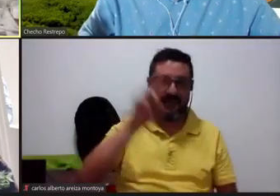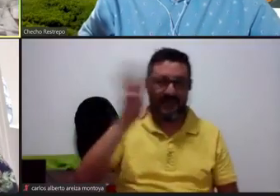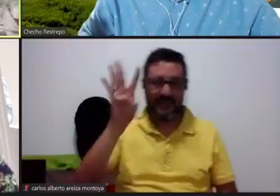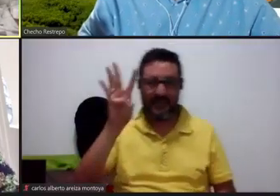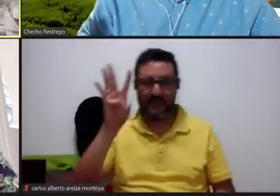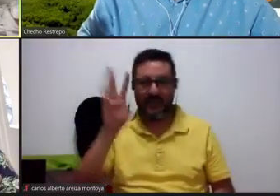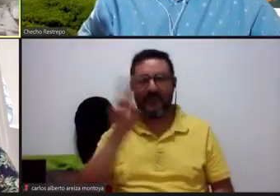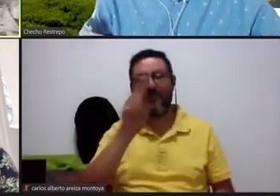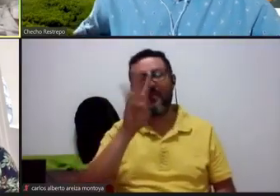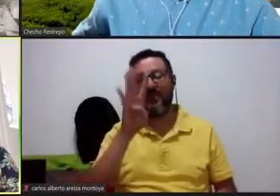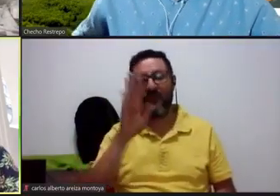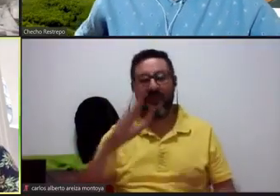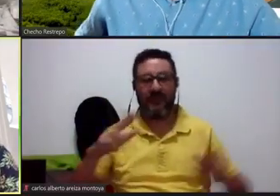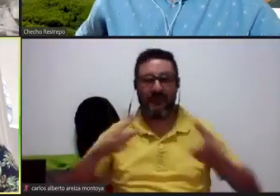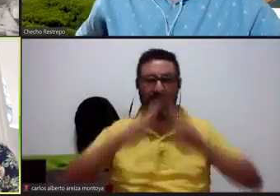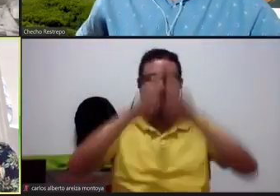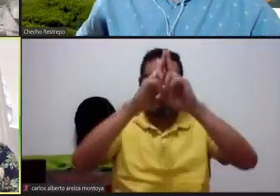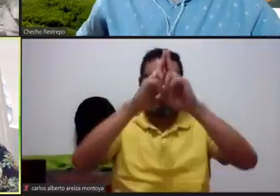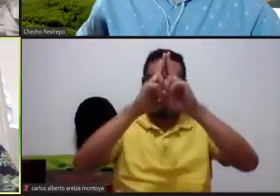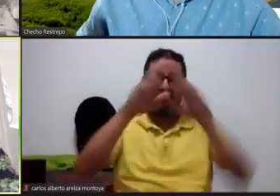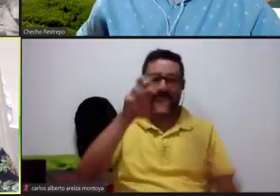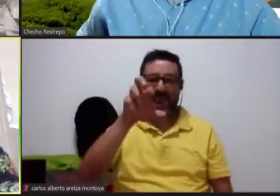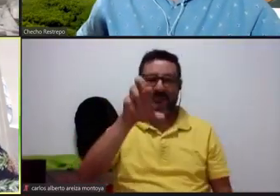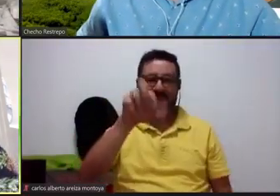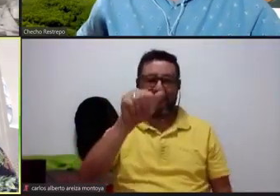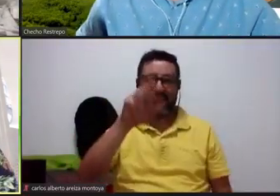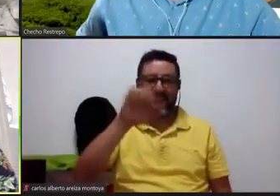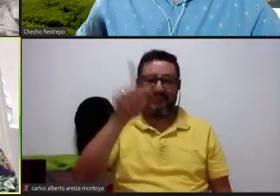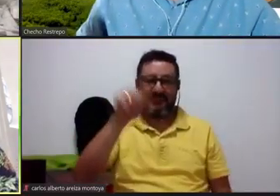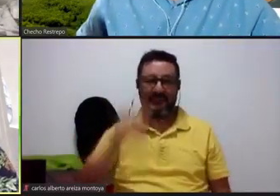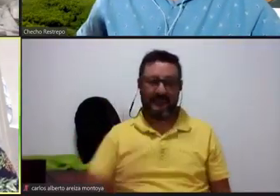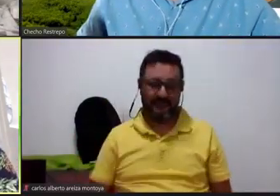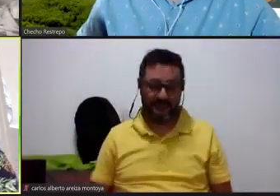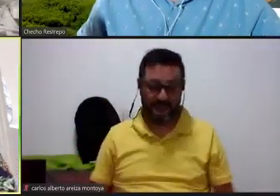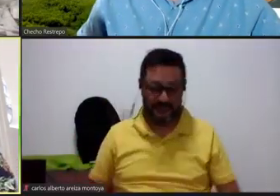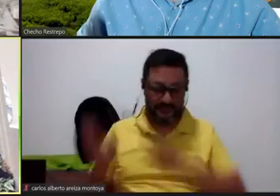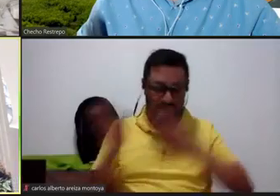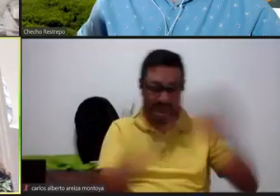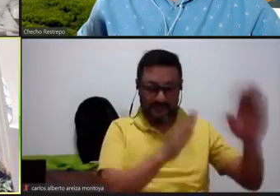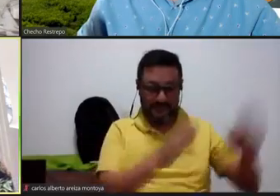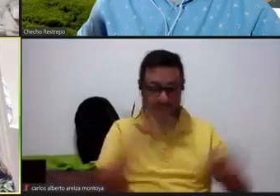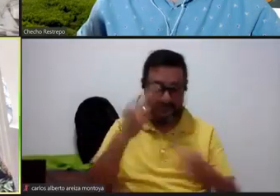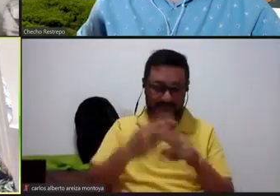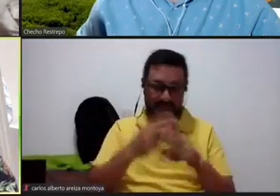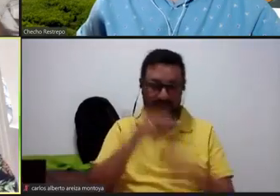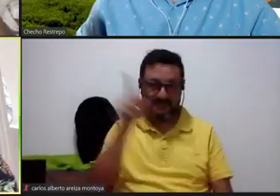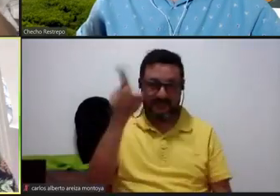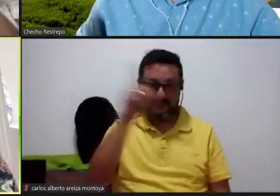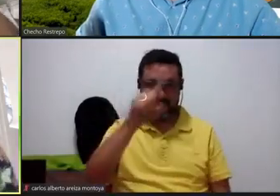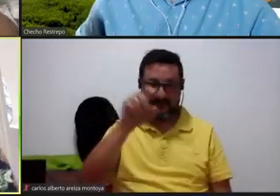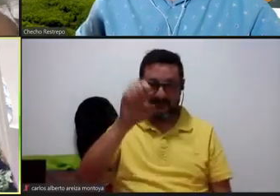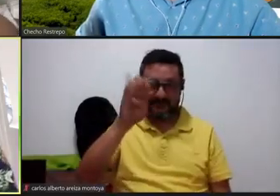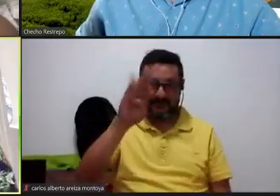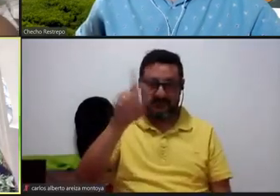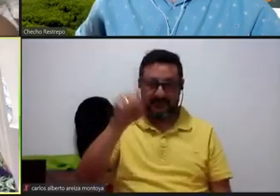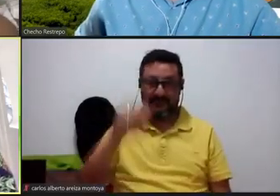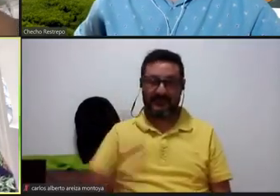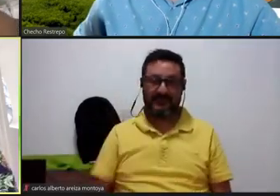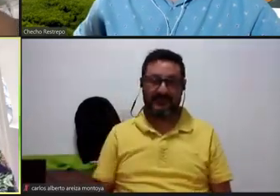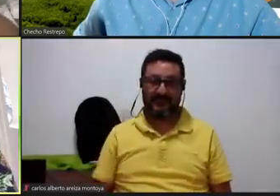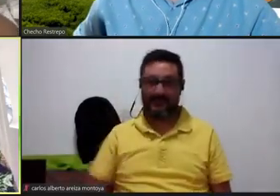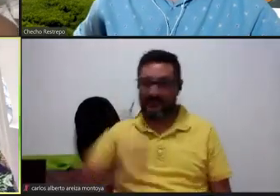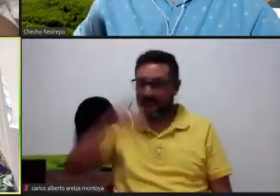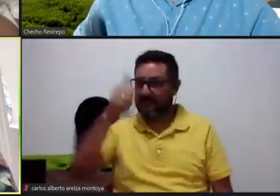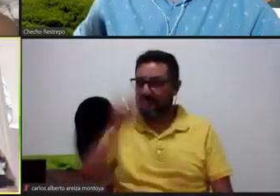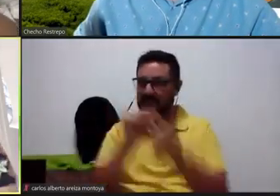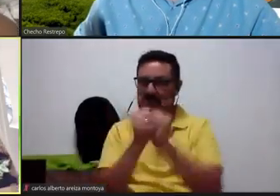cosa. Excelente. Sebas, pero ¿sabes qué? Cuéntanos. Sobre todo porque tenemos televidentes que son de otros deportes,